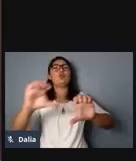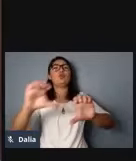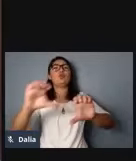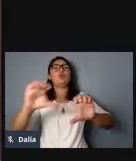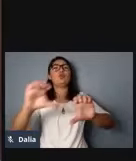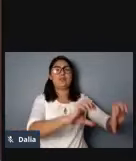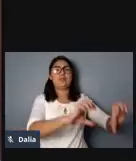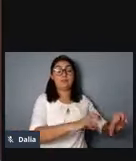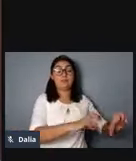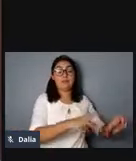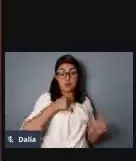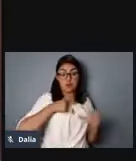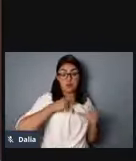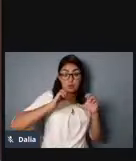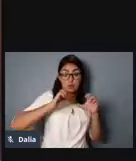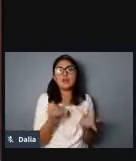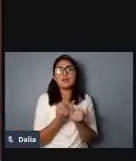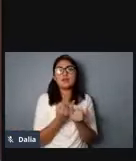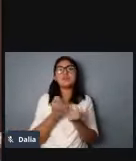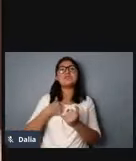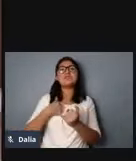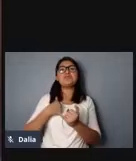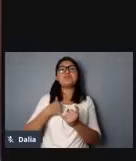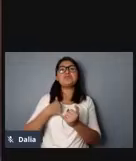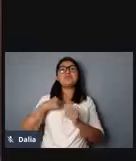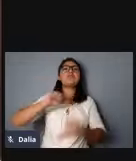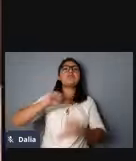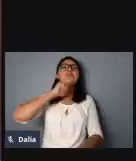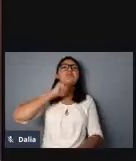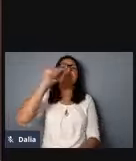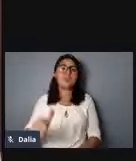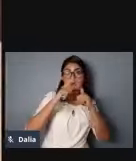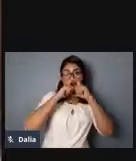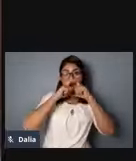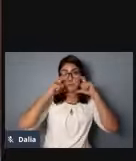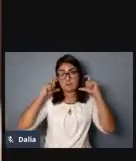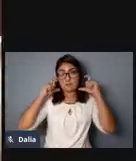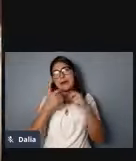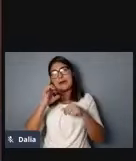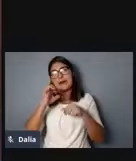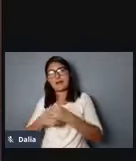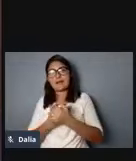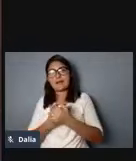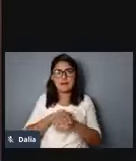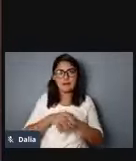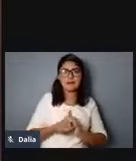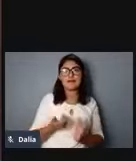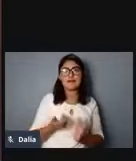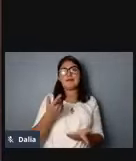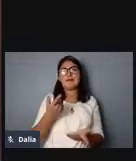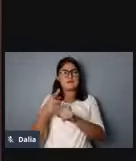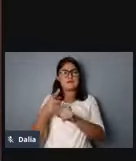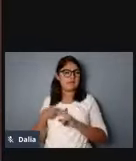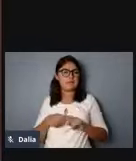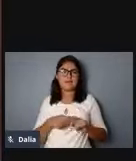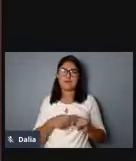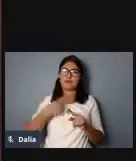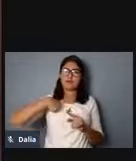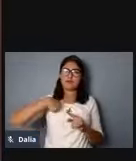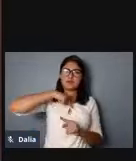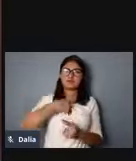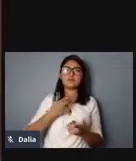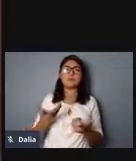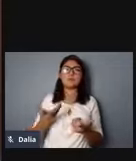y utilizar gel antibacterial y hacer todas estas procesos que hoy tenemos que hacer